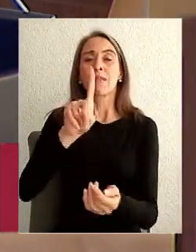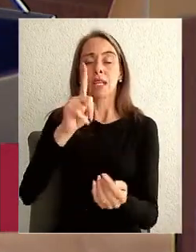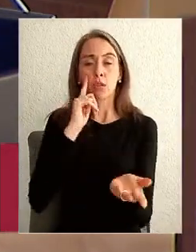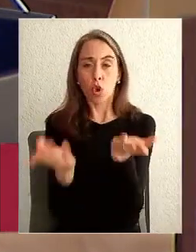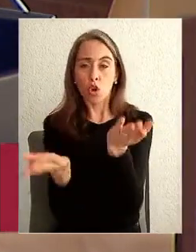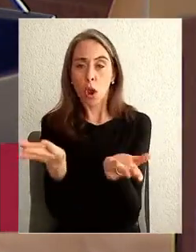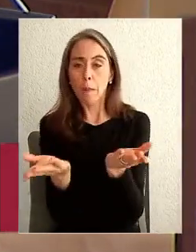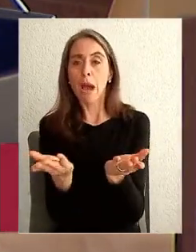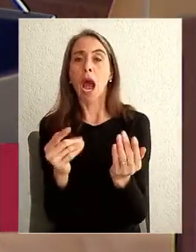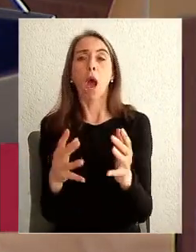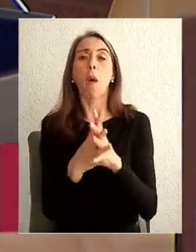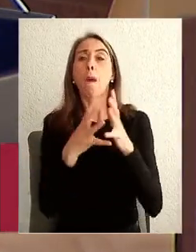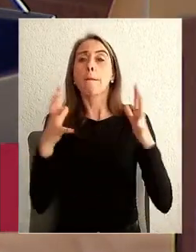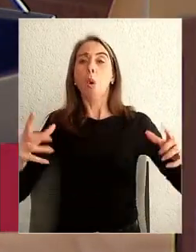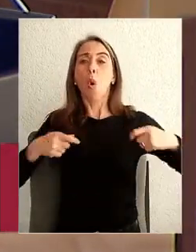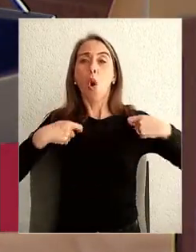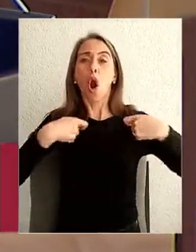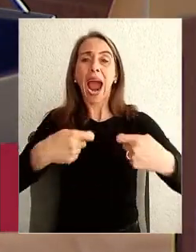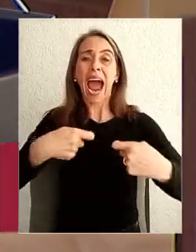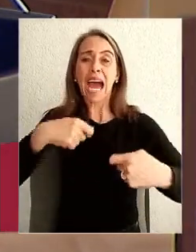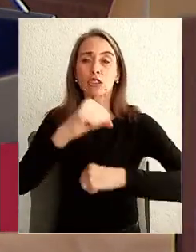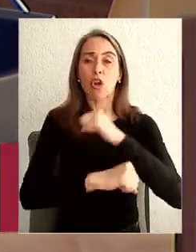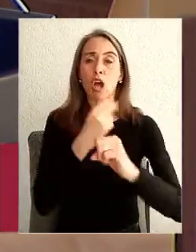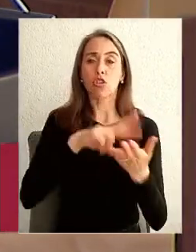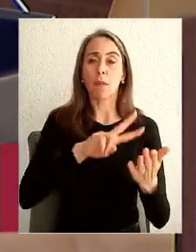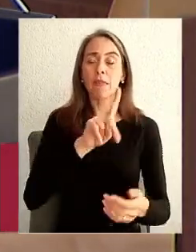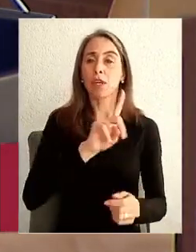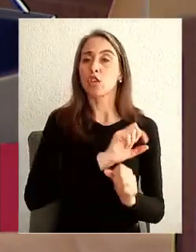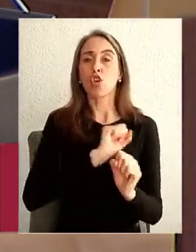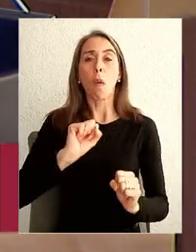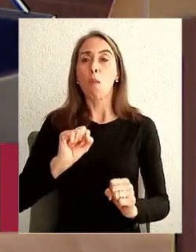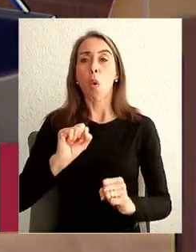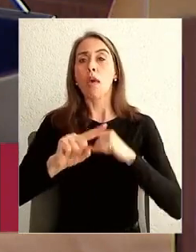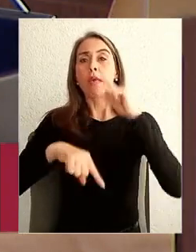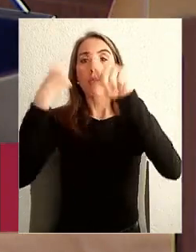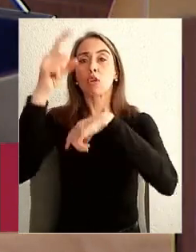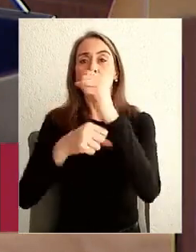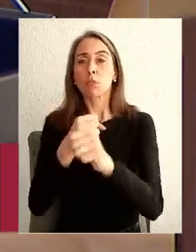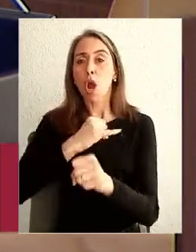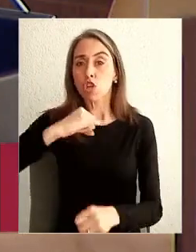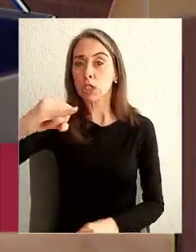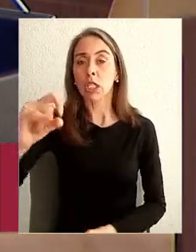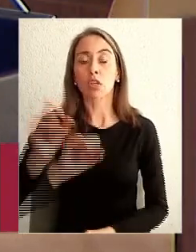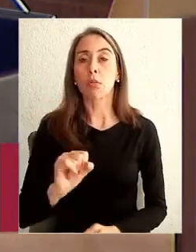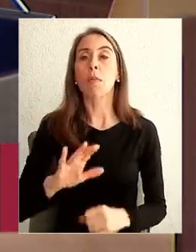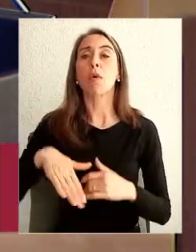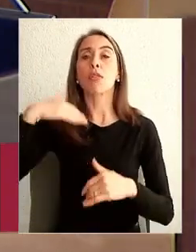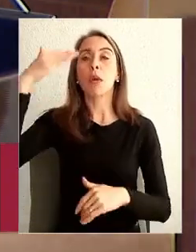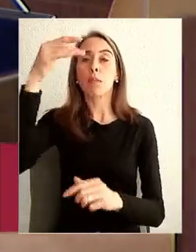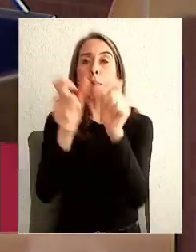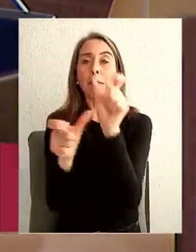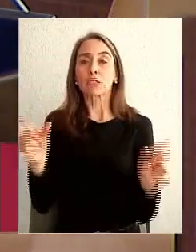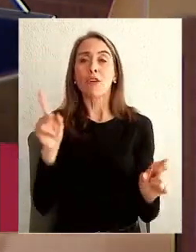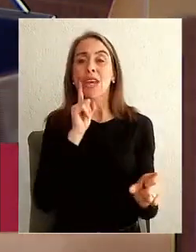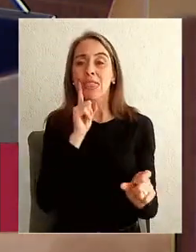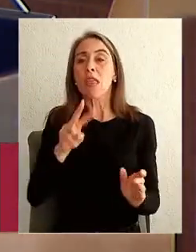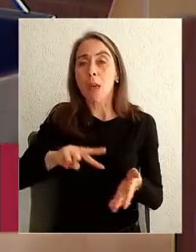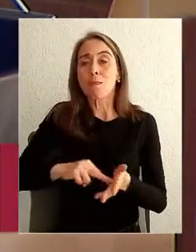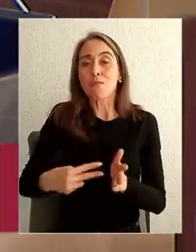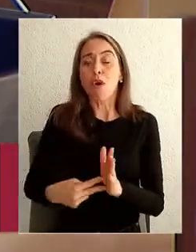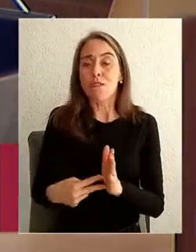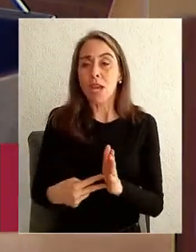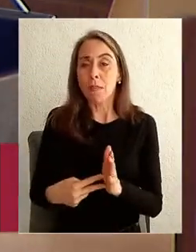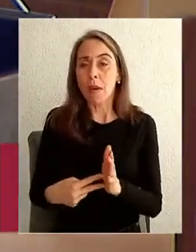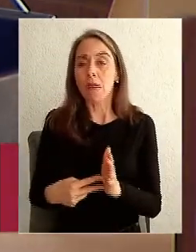puede continuar su pena de convertirse en un problema para las propias personas, para la propia